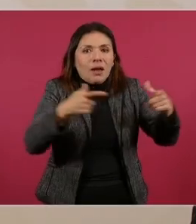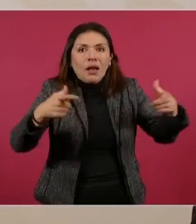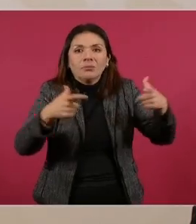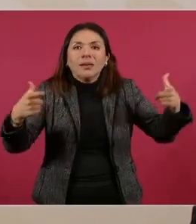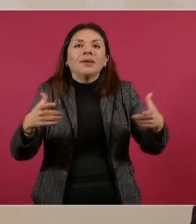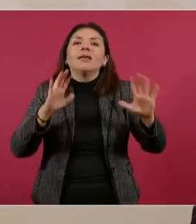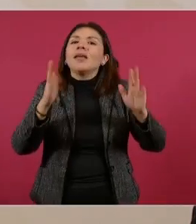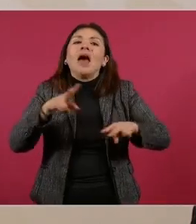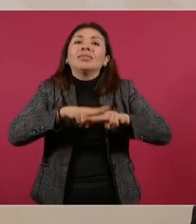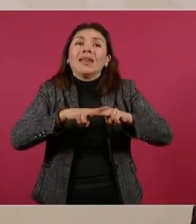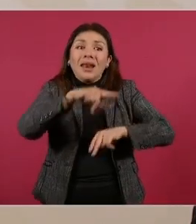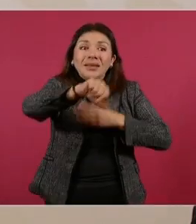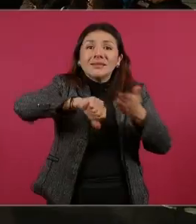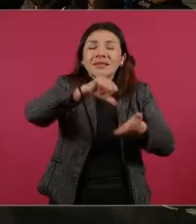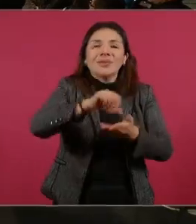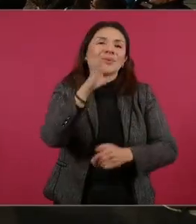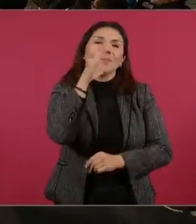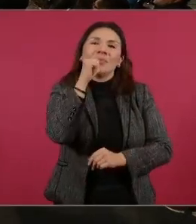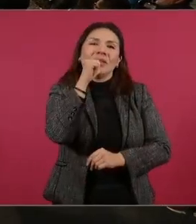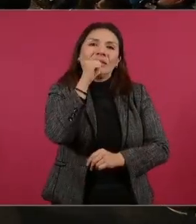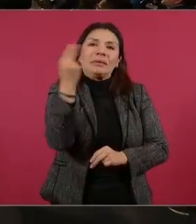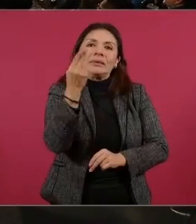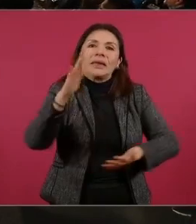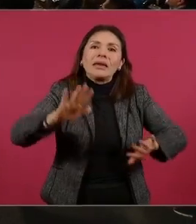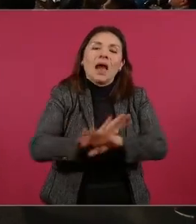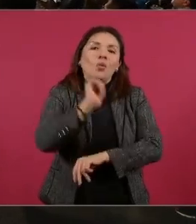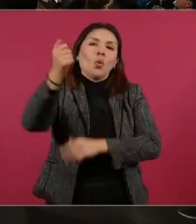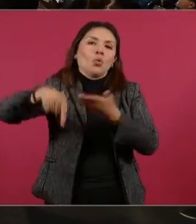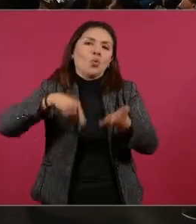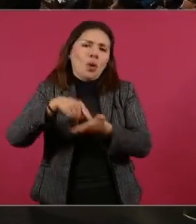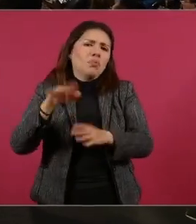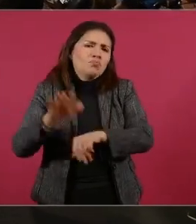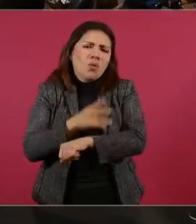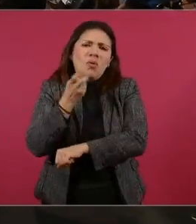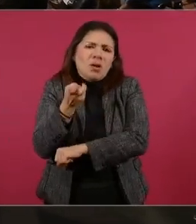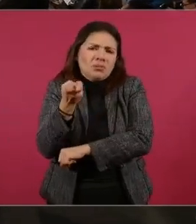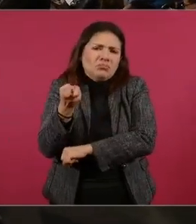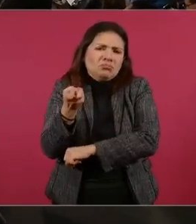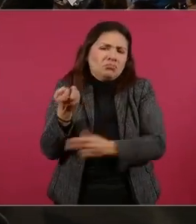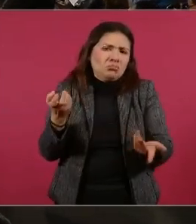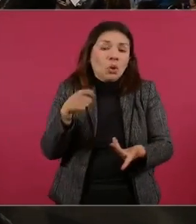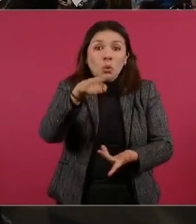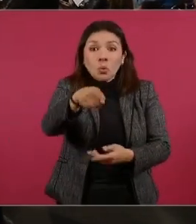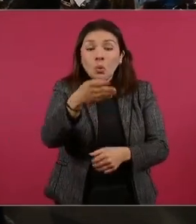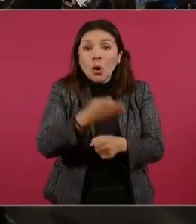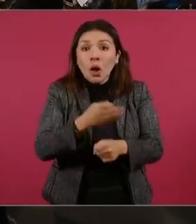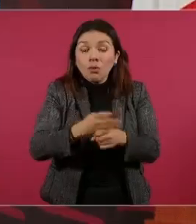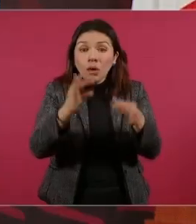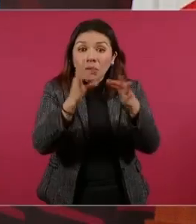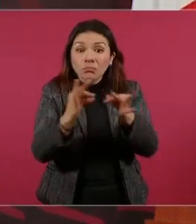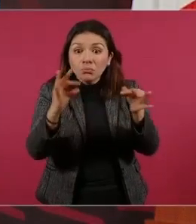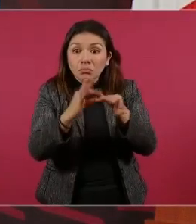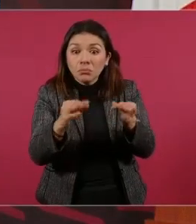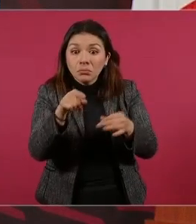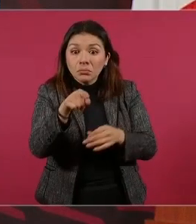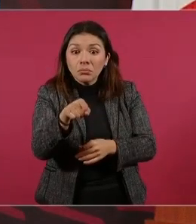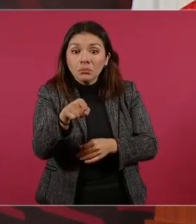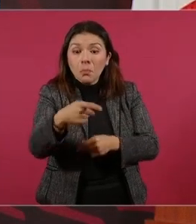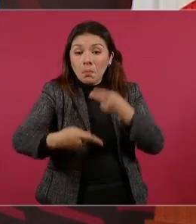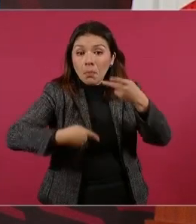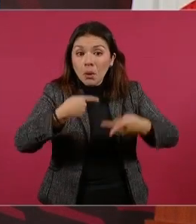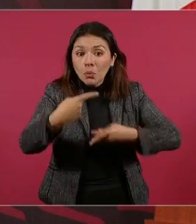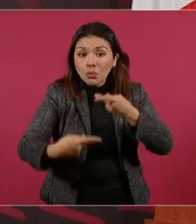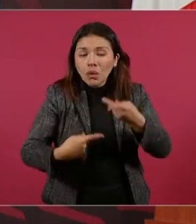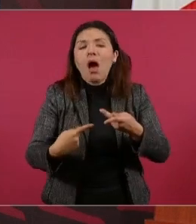el centro y eso es lo que estamos haciendo me sirve mucho tu